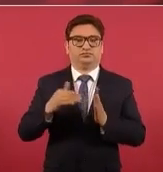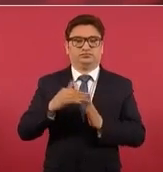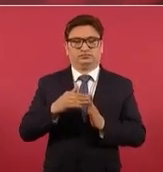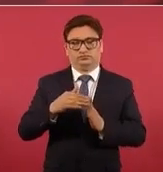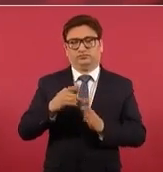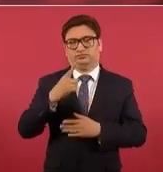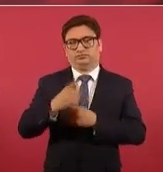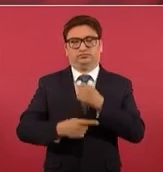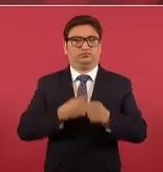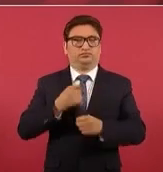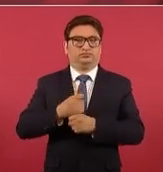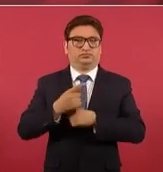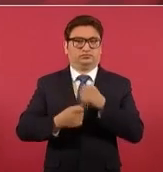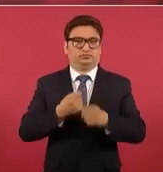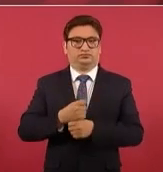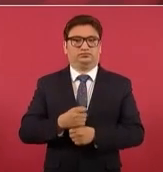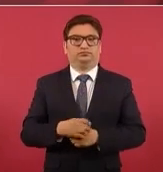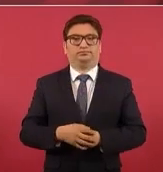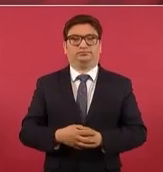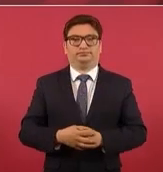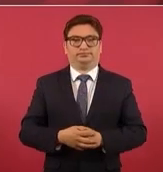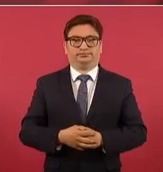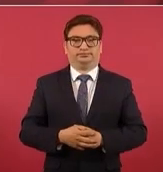pesos al año,